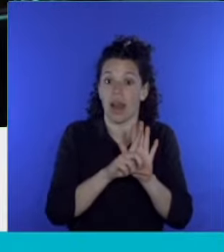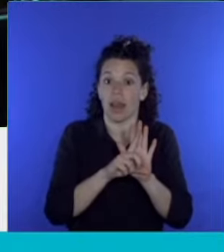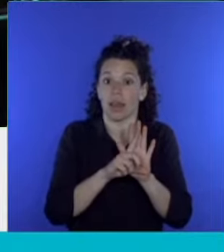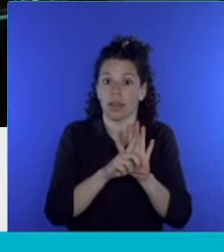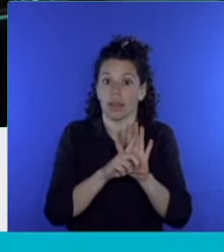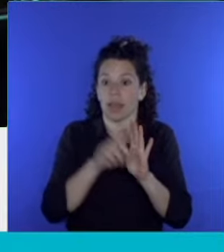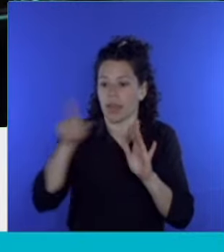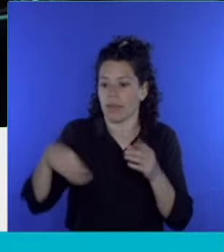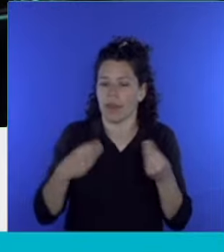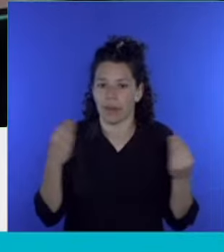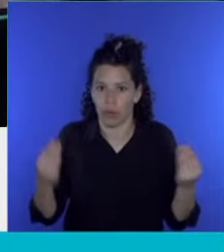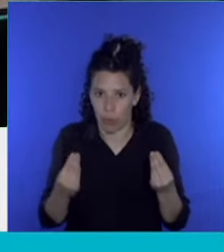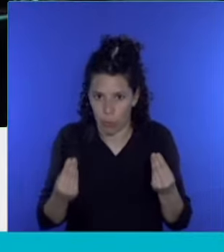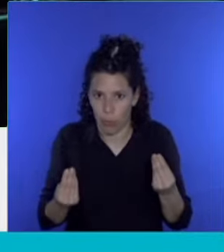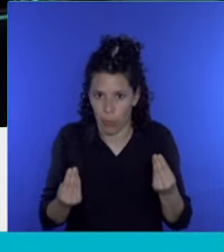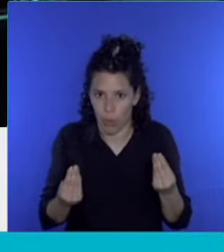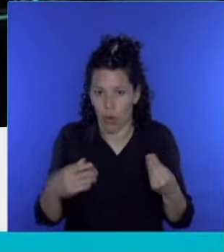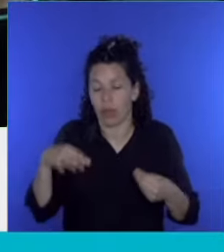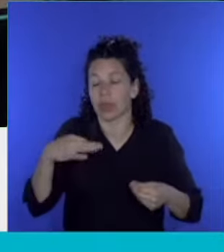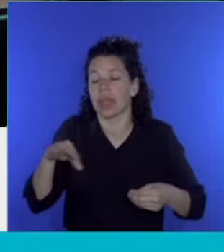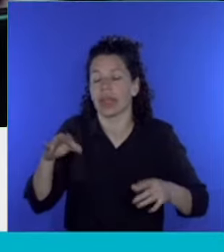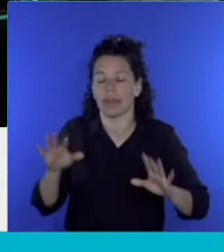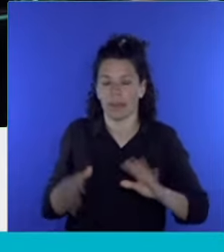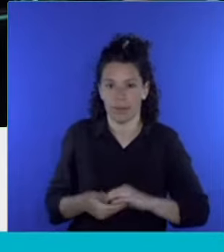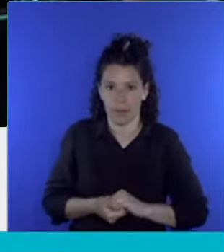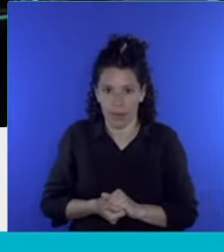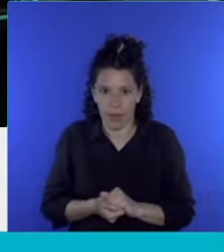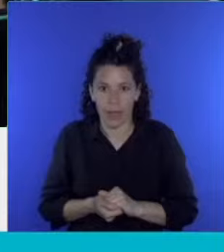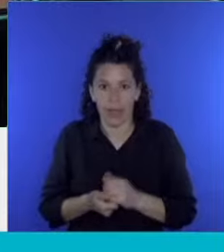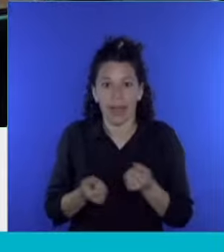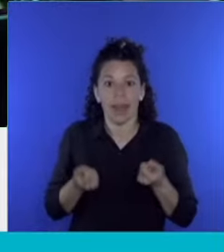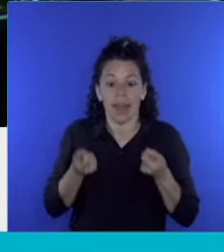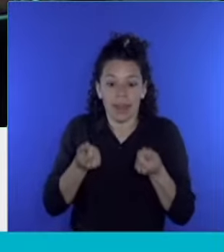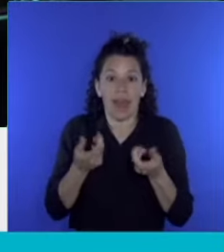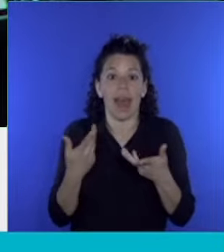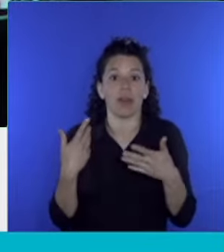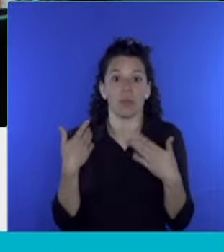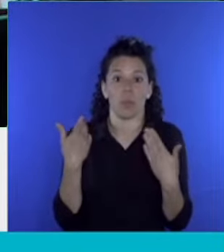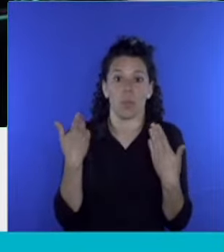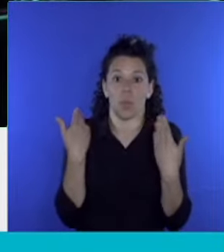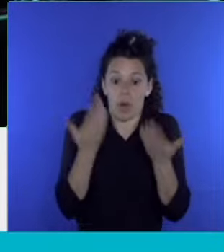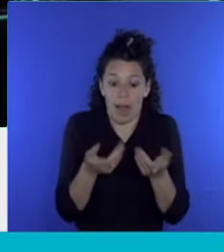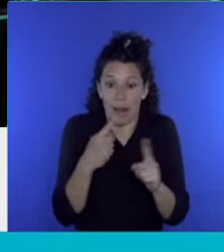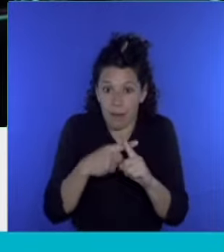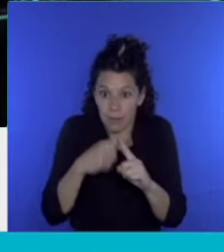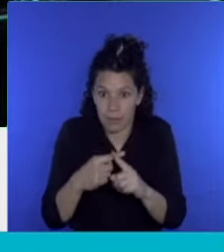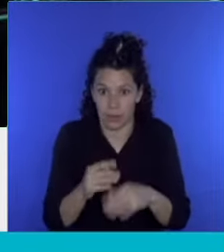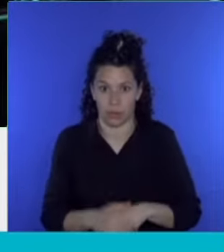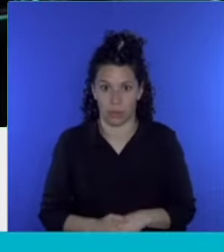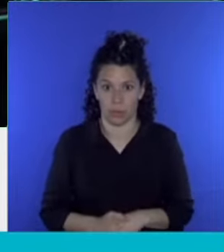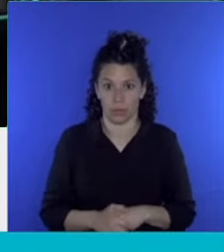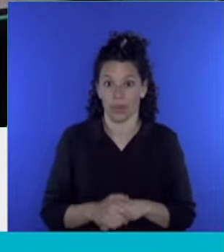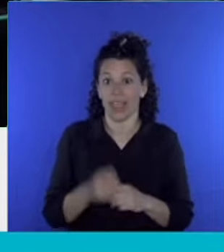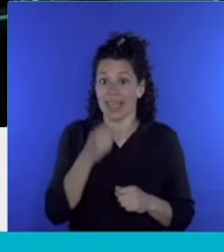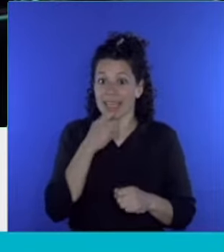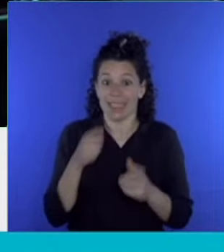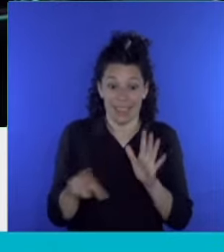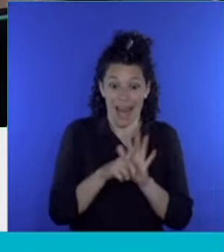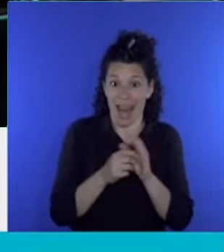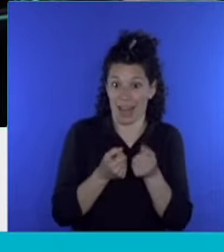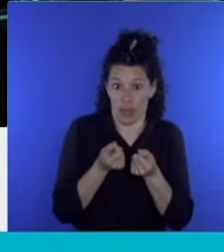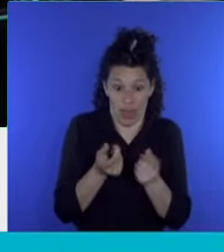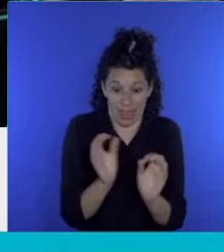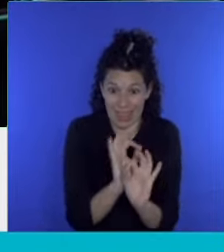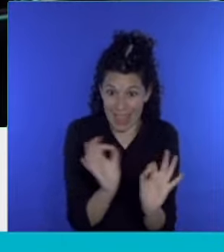dar cuando esa ley va a generar un beneficio si esta ley sale Y hoy no generaría nada entonces quiere decir que no